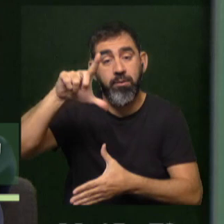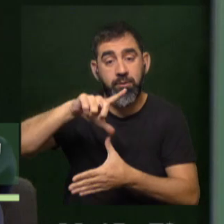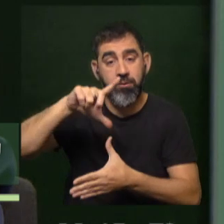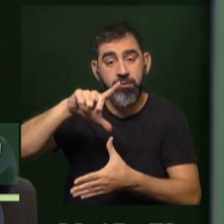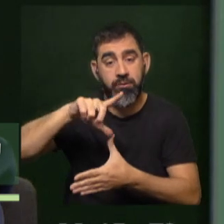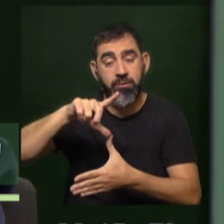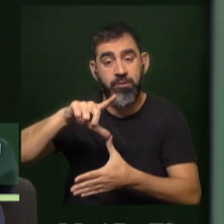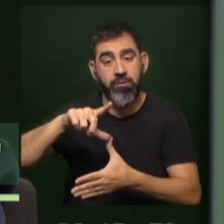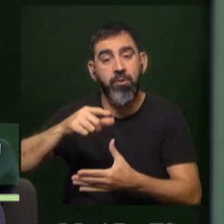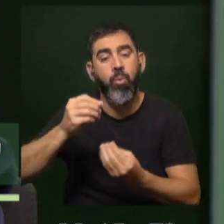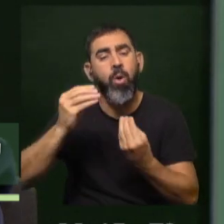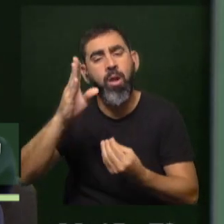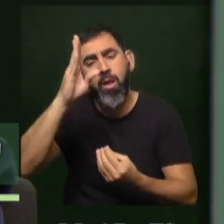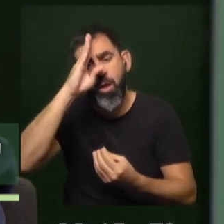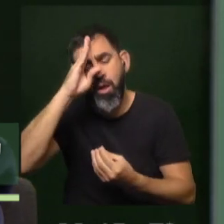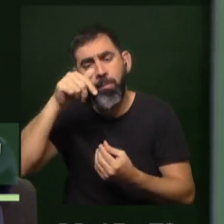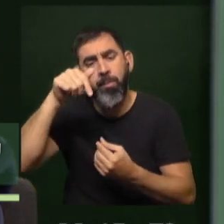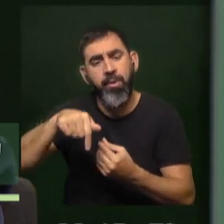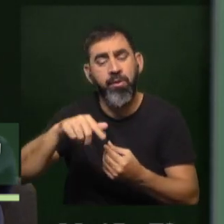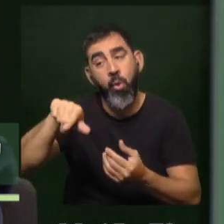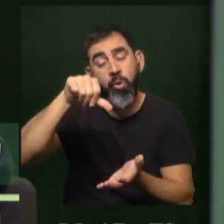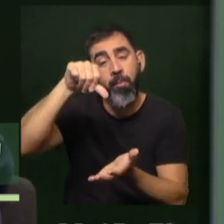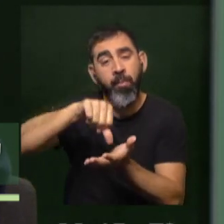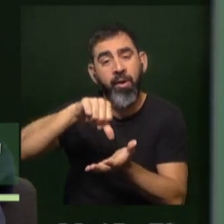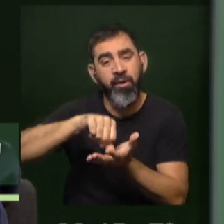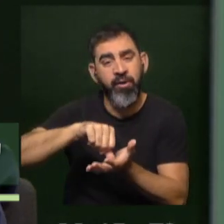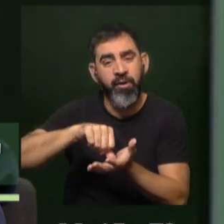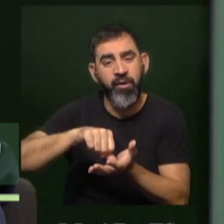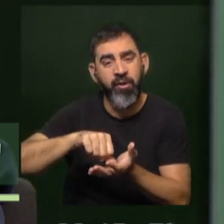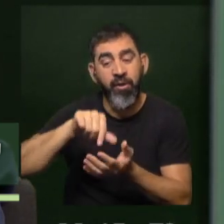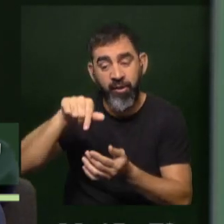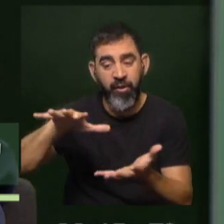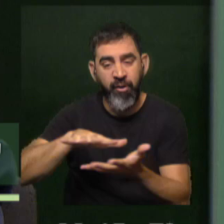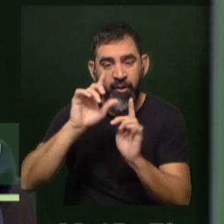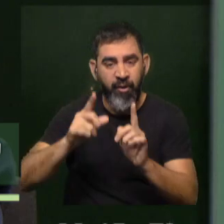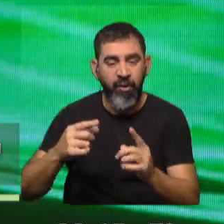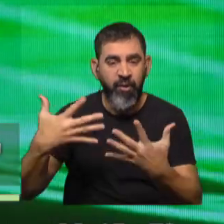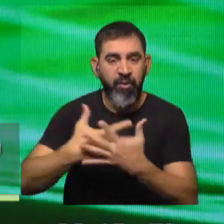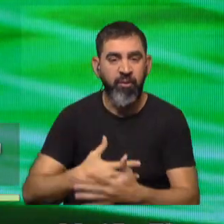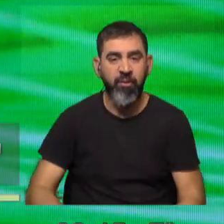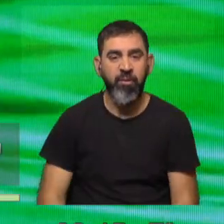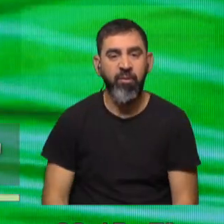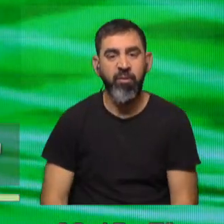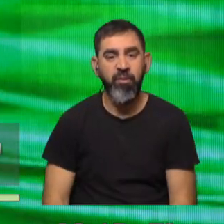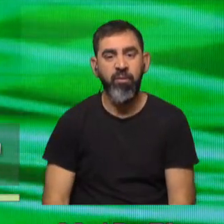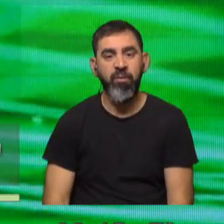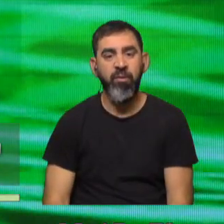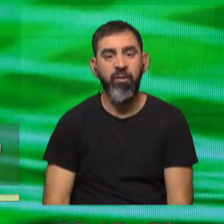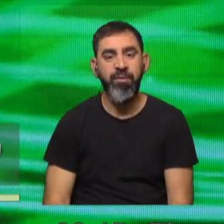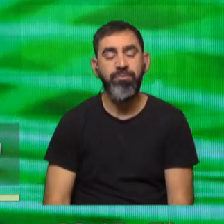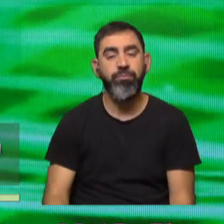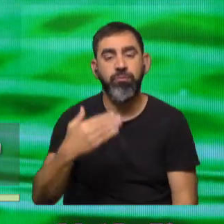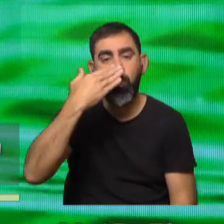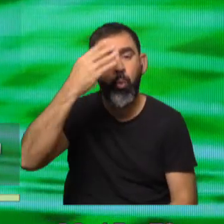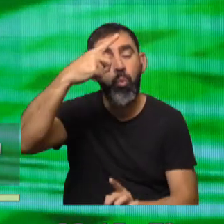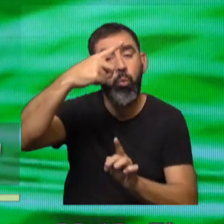qué qué aprendizajes se pueden traer de otros países y aún de de esto que que vivimos Bueno de hecho en los últimos meses